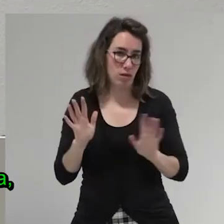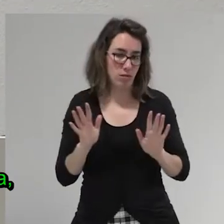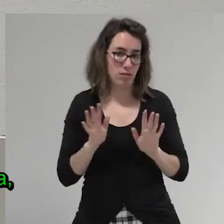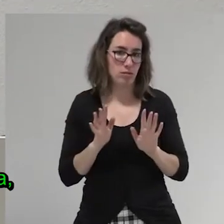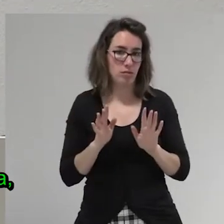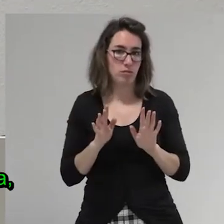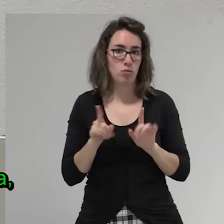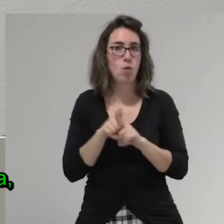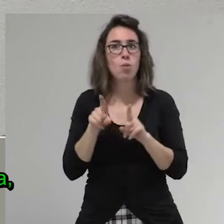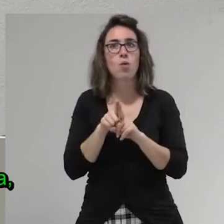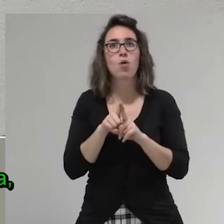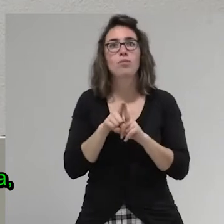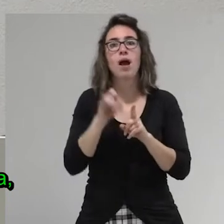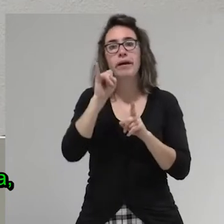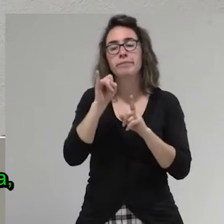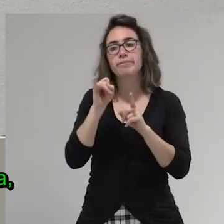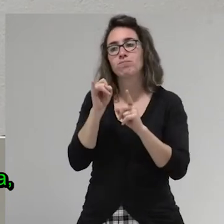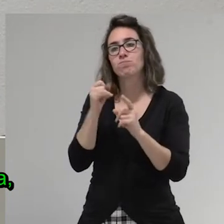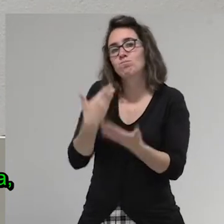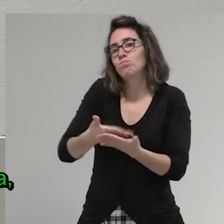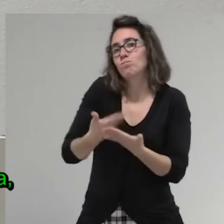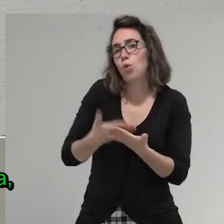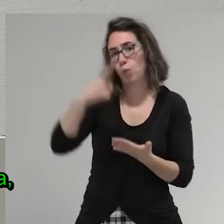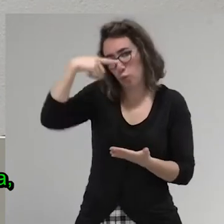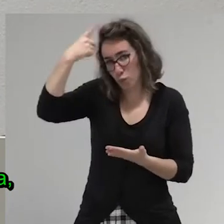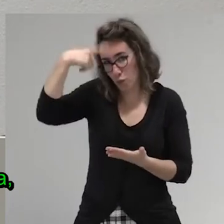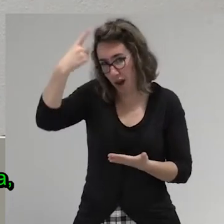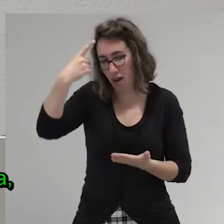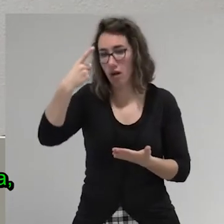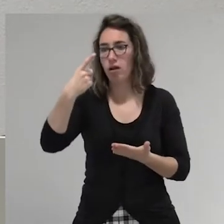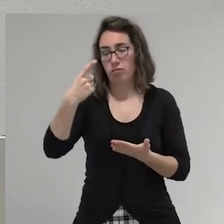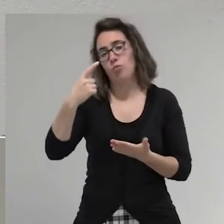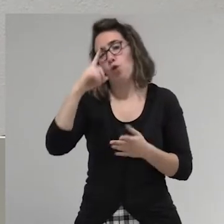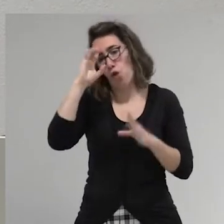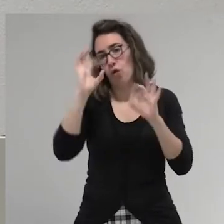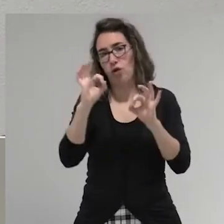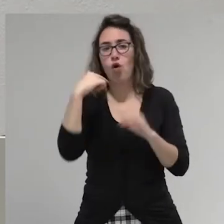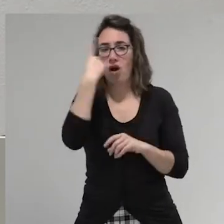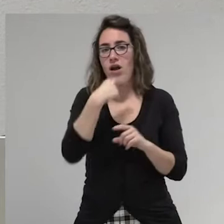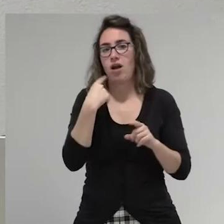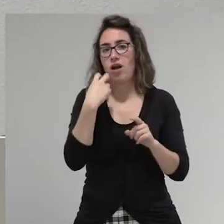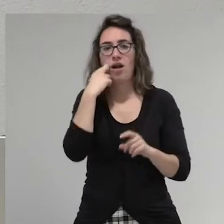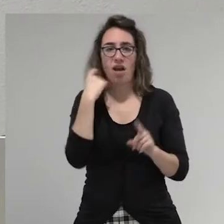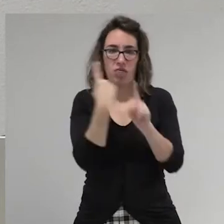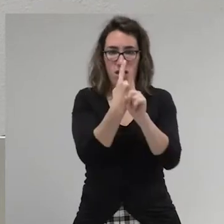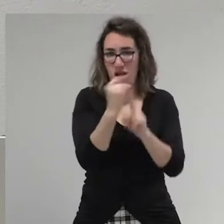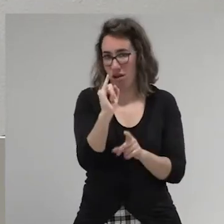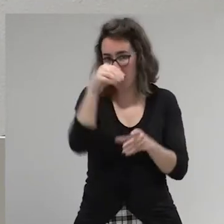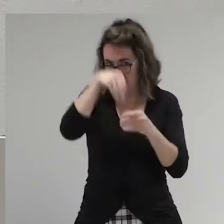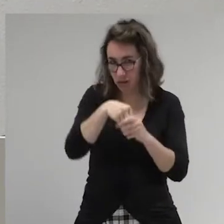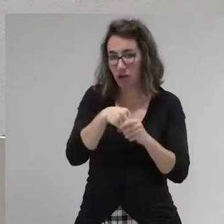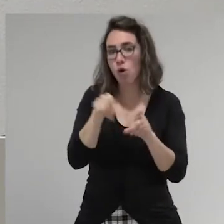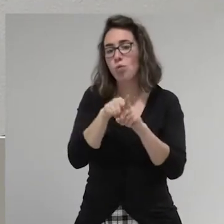Hacen una explicación culturalista, racializada, obviamente, basada en una serie de